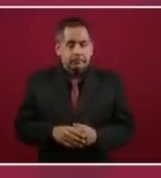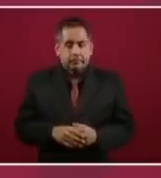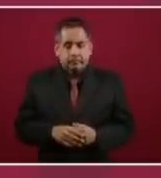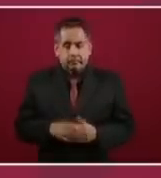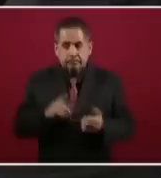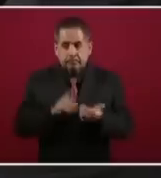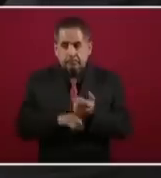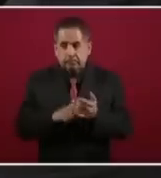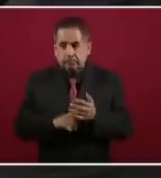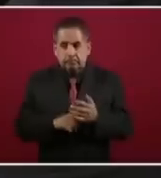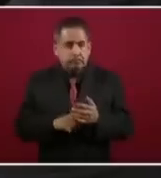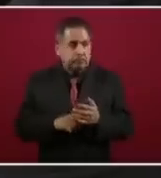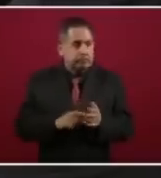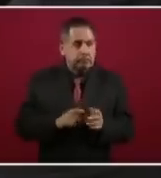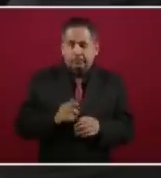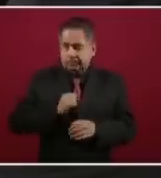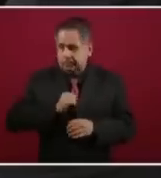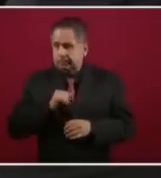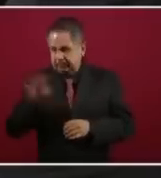el acomodaticio,